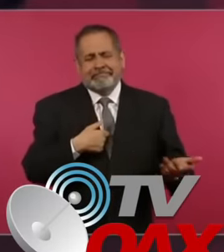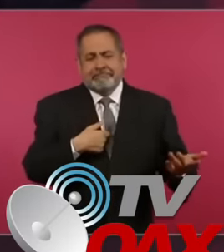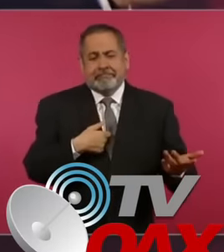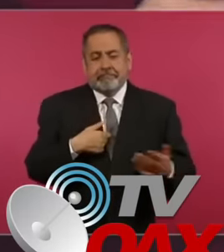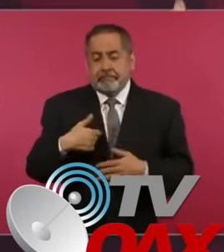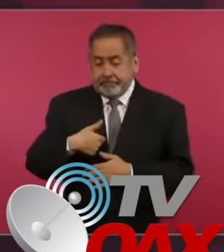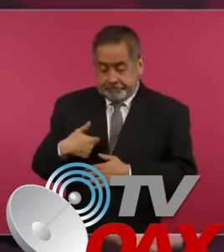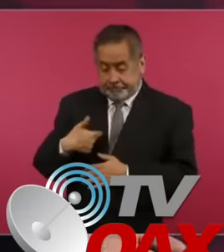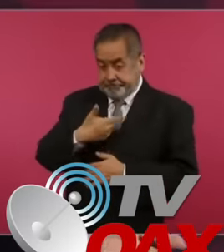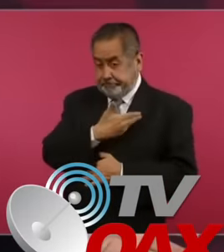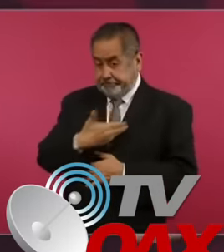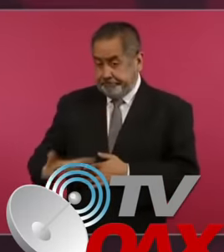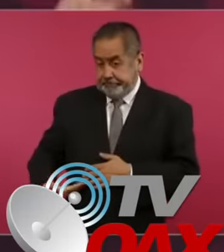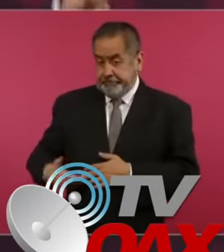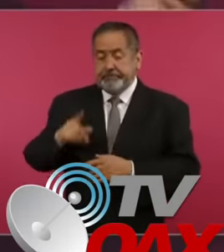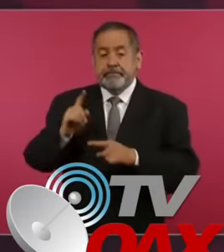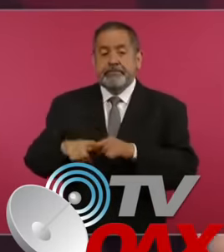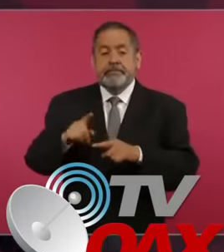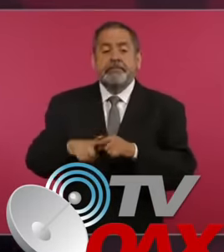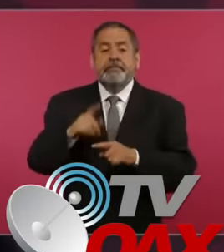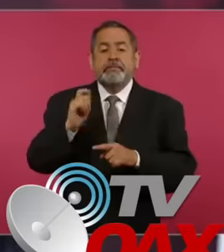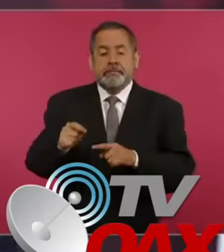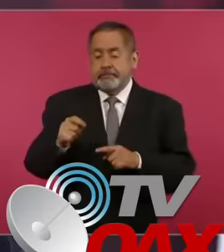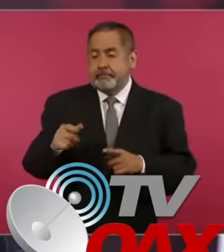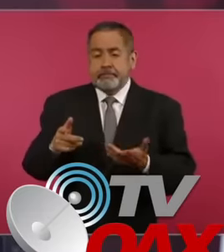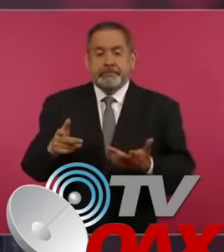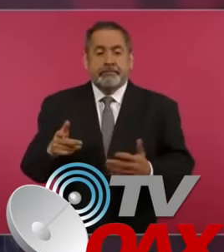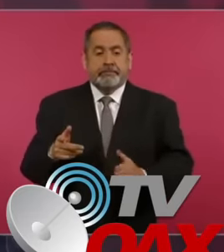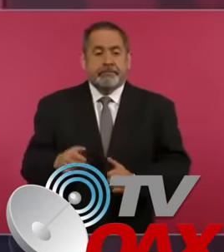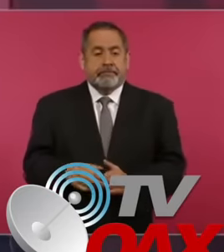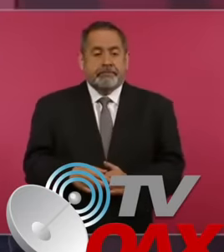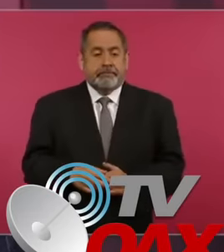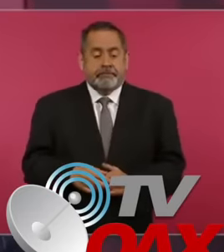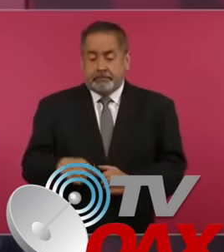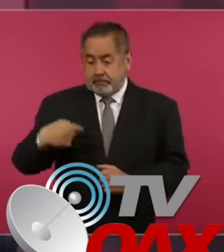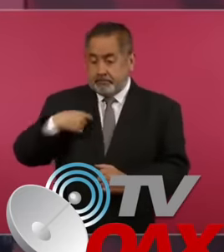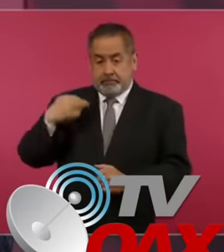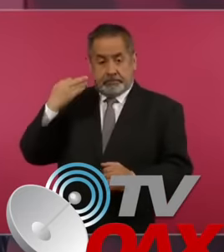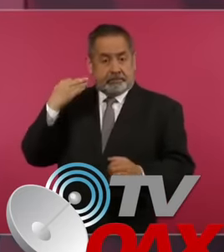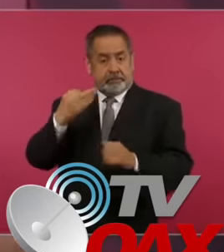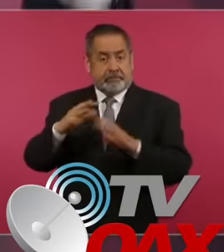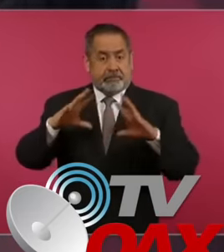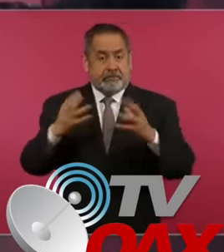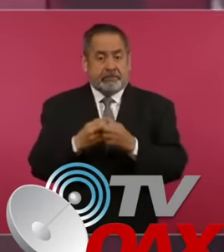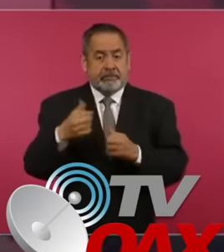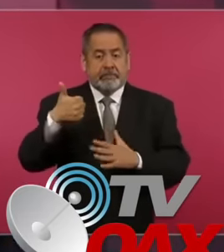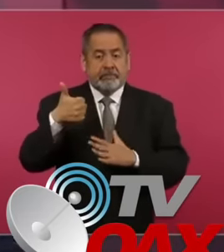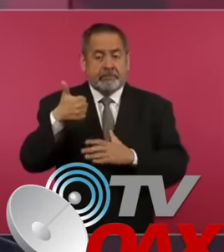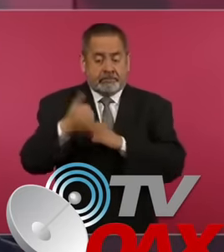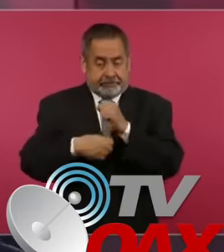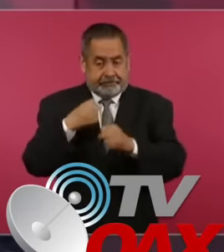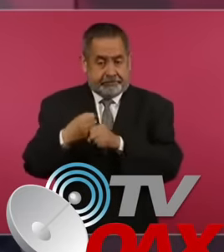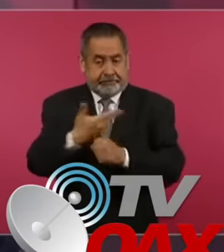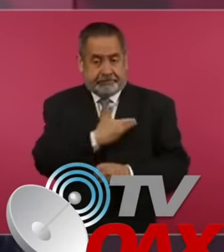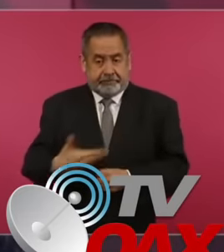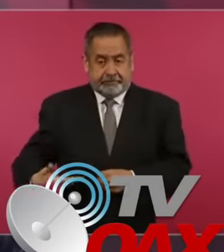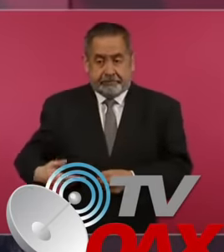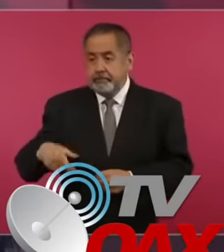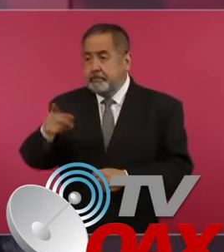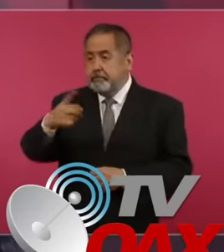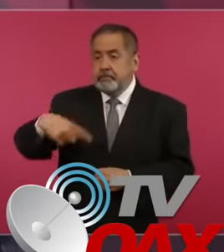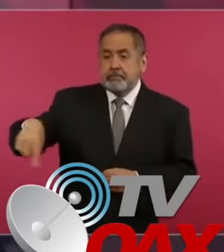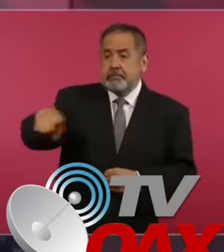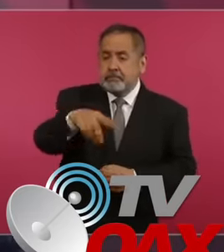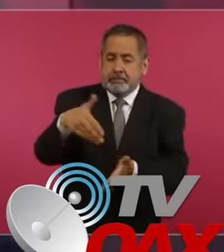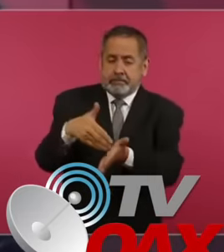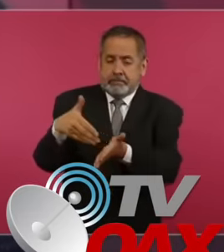que pueda decir que el tiempo que fui presidente reduje la pobreza de